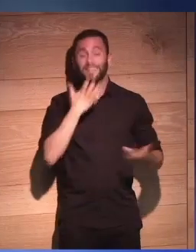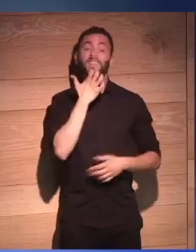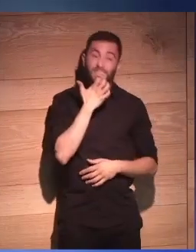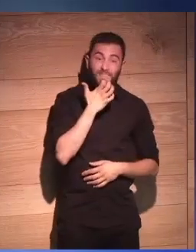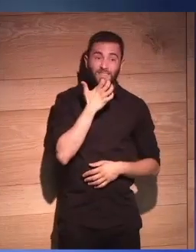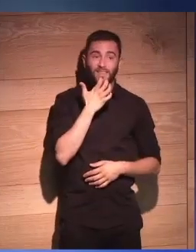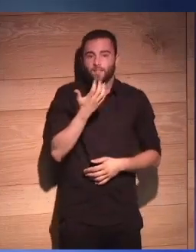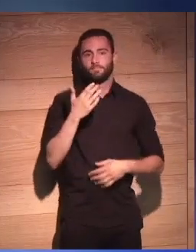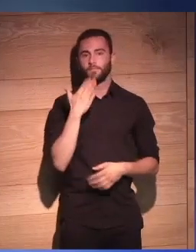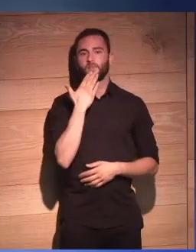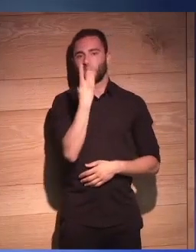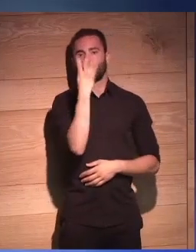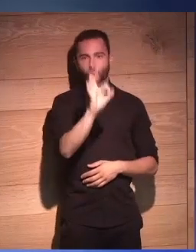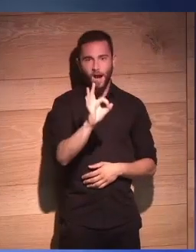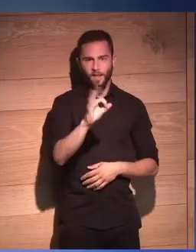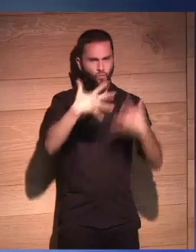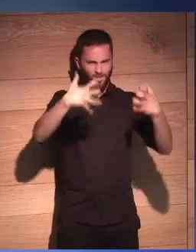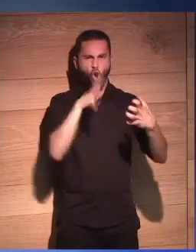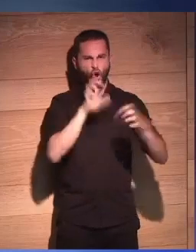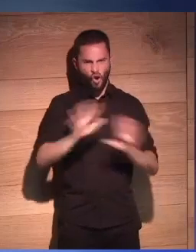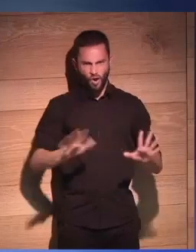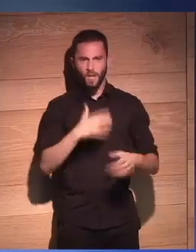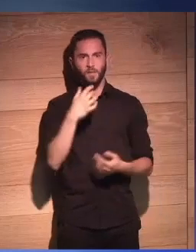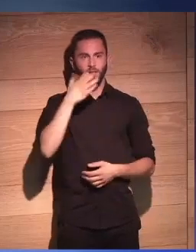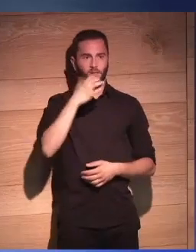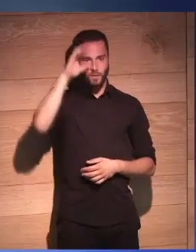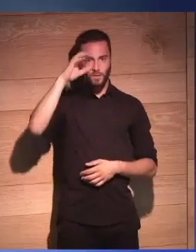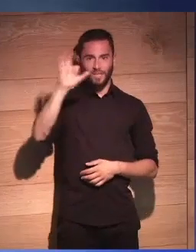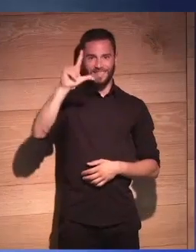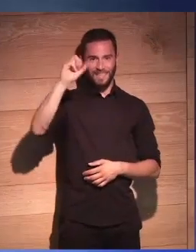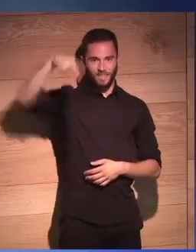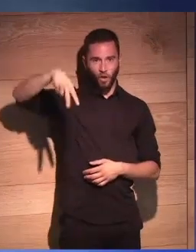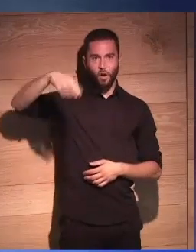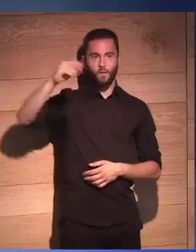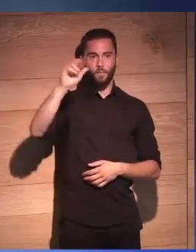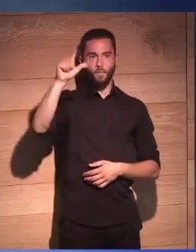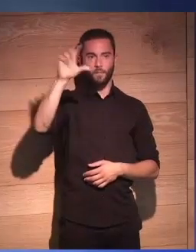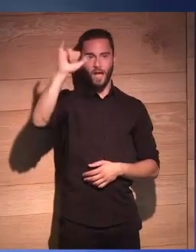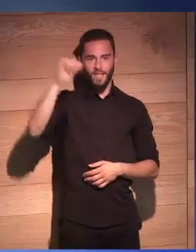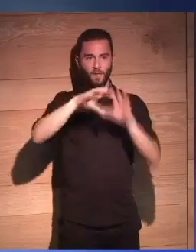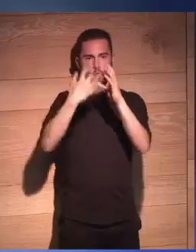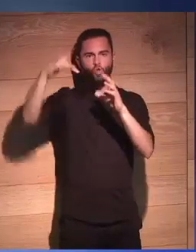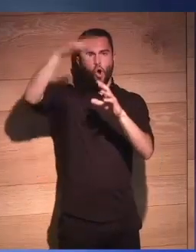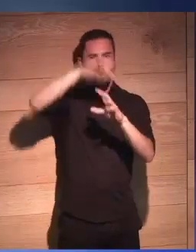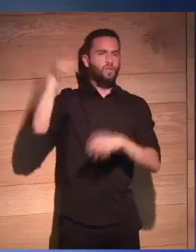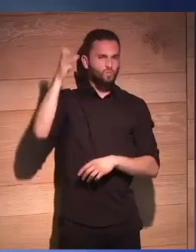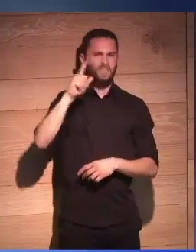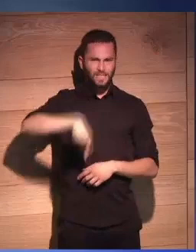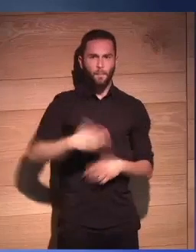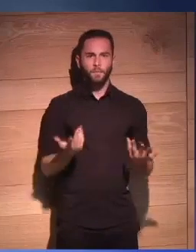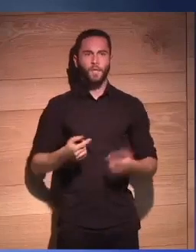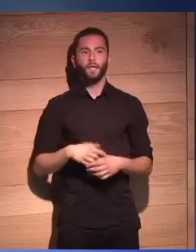a los 40, hay una expresión horrible que se escucha sobre todo en Silicon Valley, pero también en otros rincones del mundo laboral, que